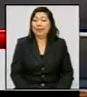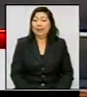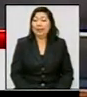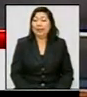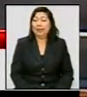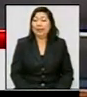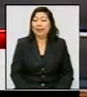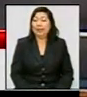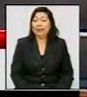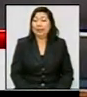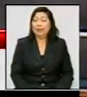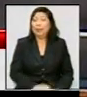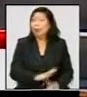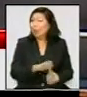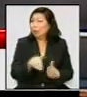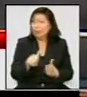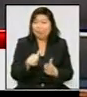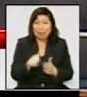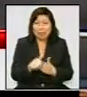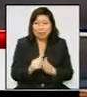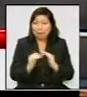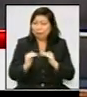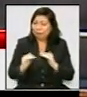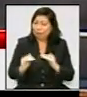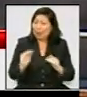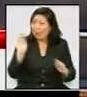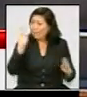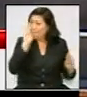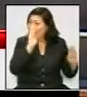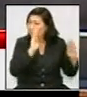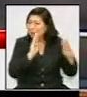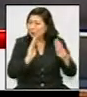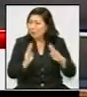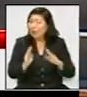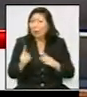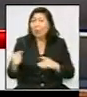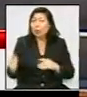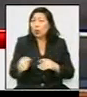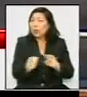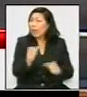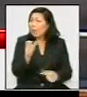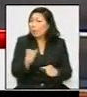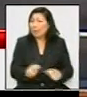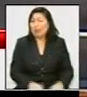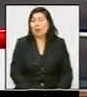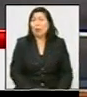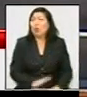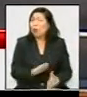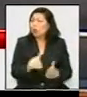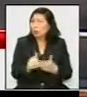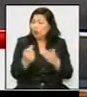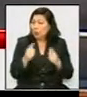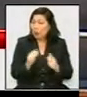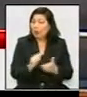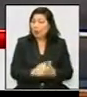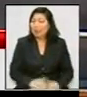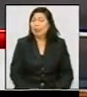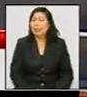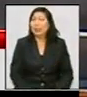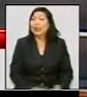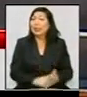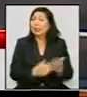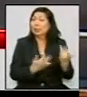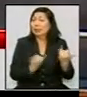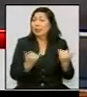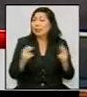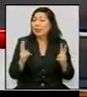Presidente, todos estamos en la línea de la preocupación de la colectividad peruana. Todos estamos con el pueblo peruano y esperamos que